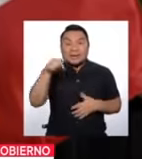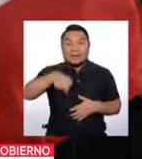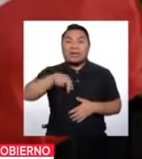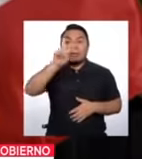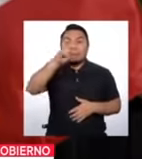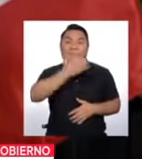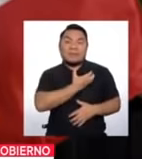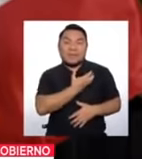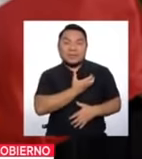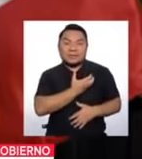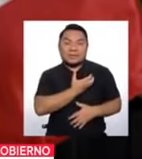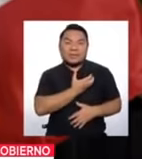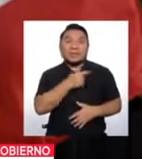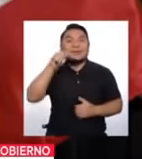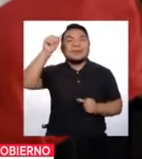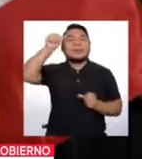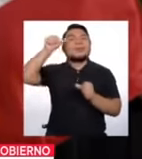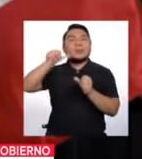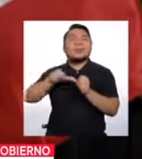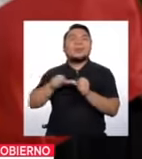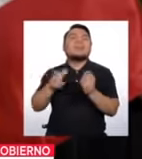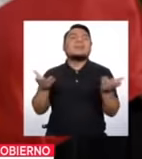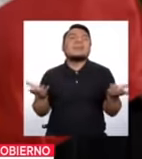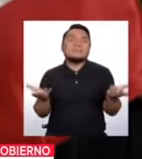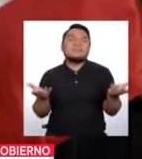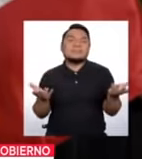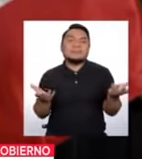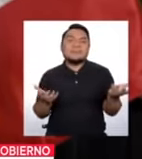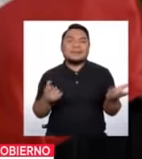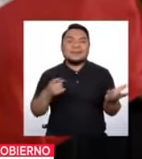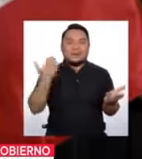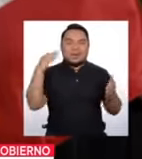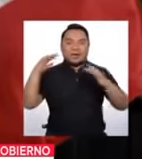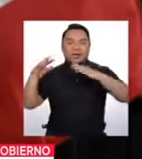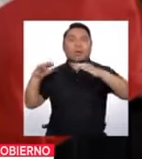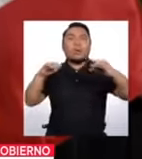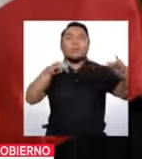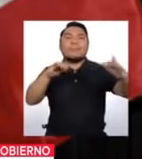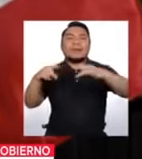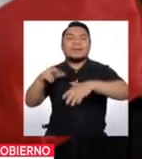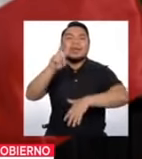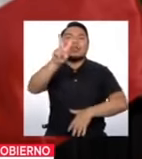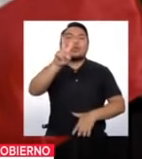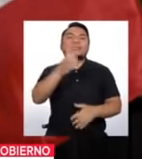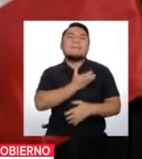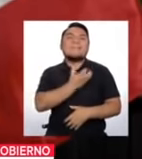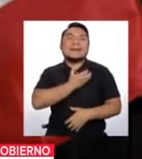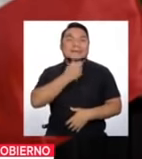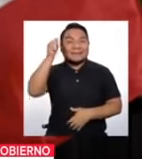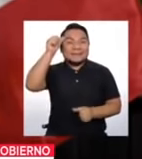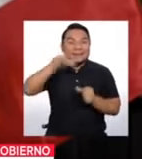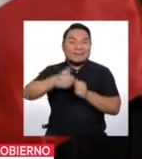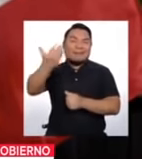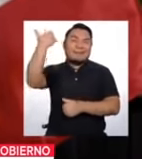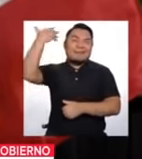mayo nos recuerda precisamente el combate 2 de mayo, el combate de